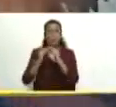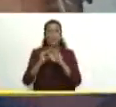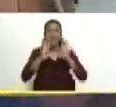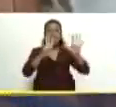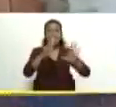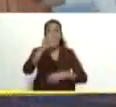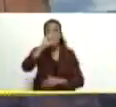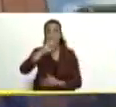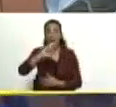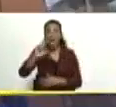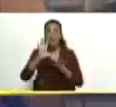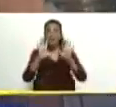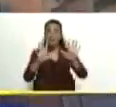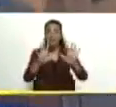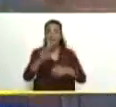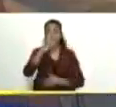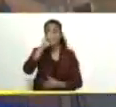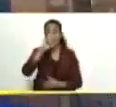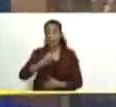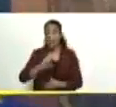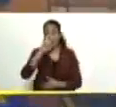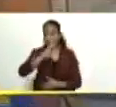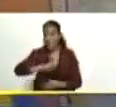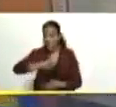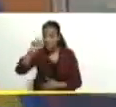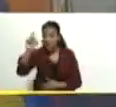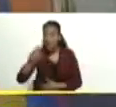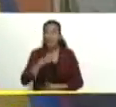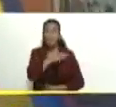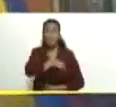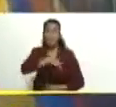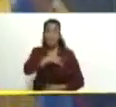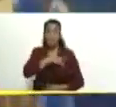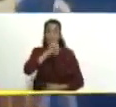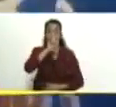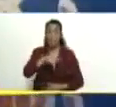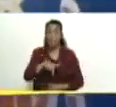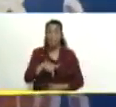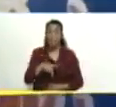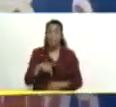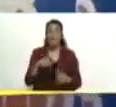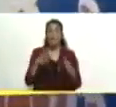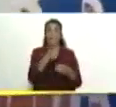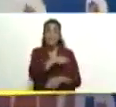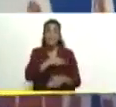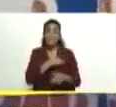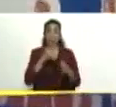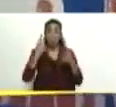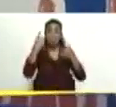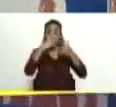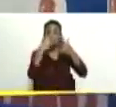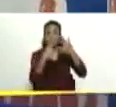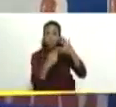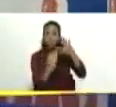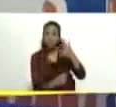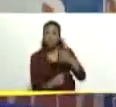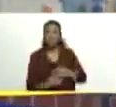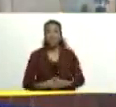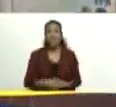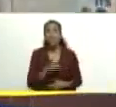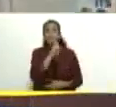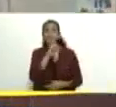10 años de la creación del sistema de misiones y grandes misiones. ¿Y tú cómo te llamas?